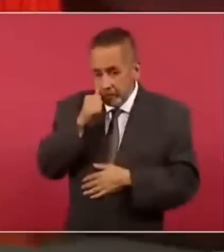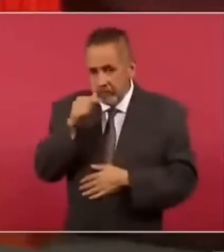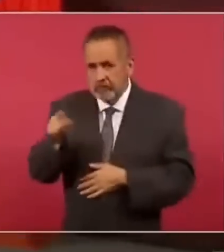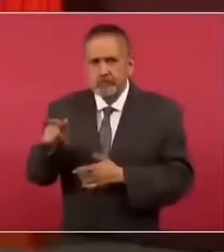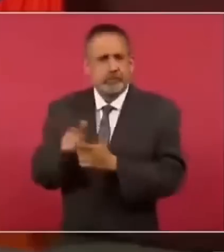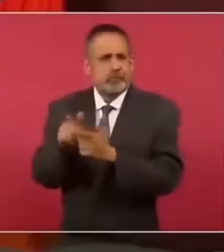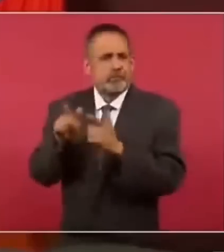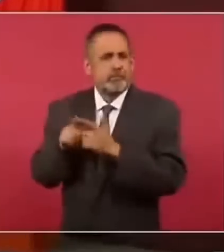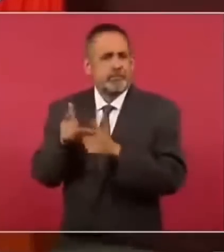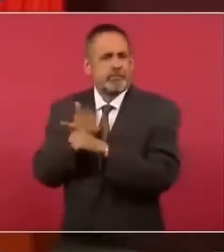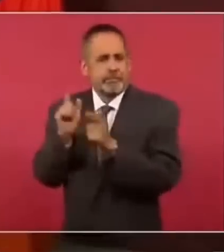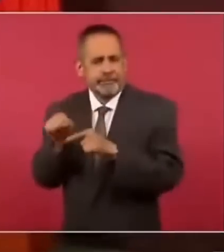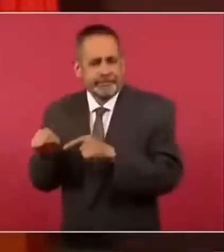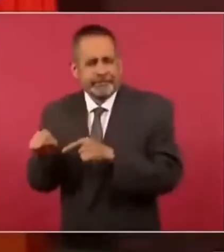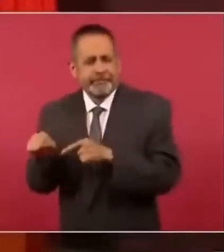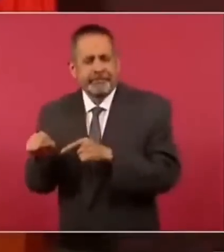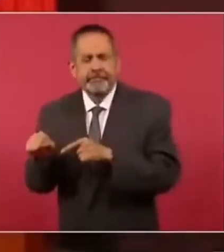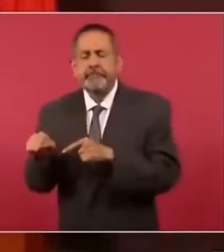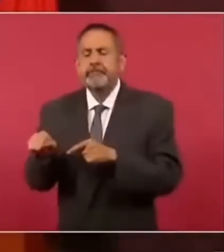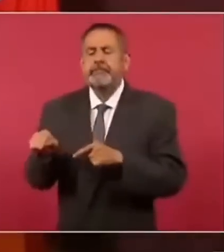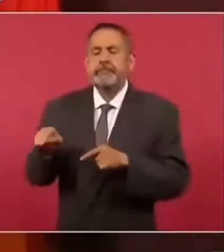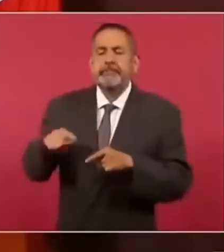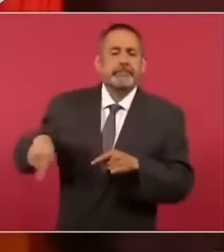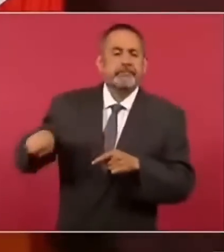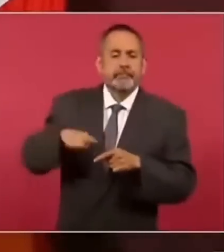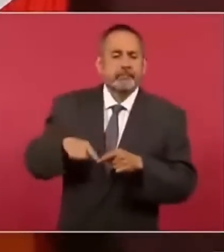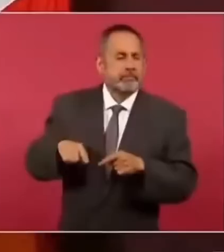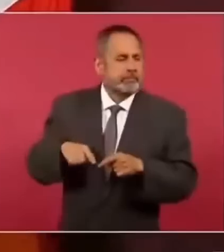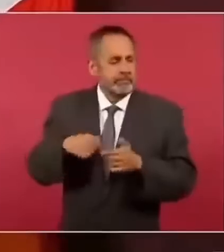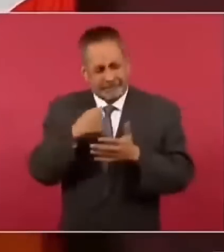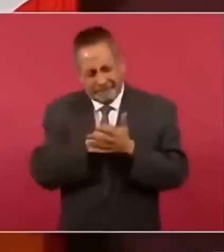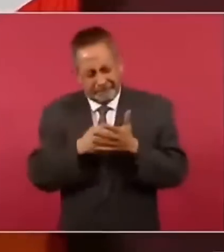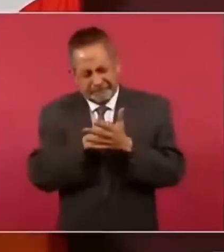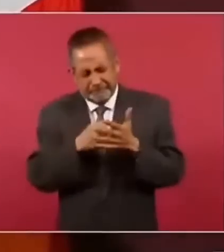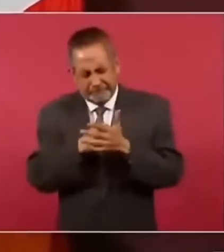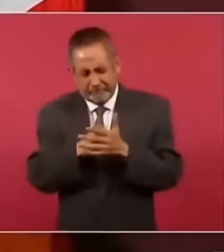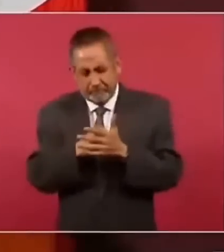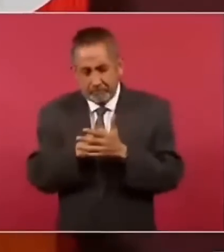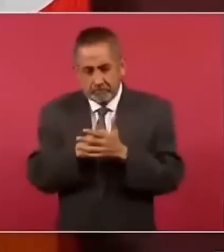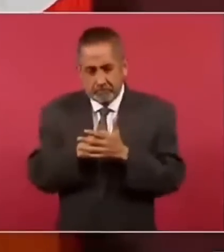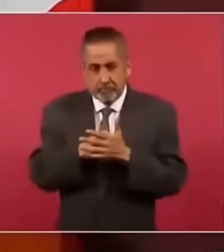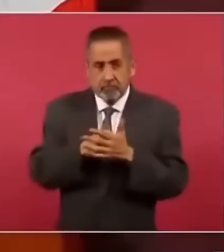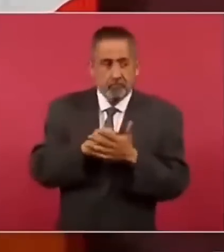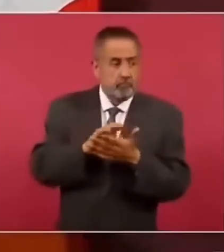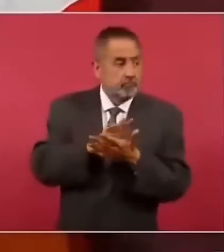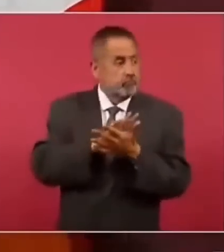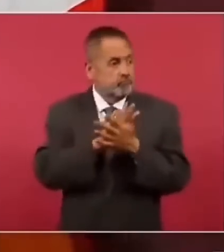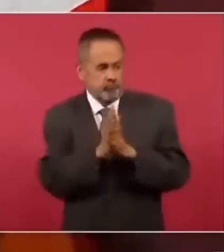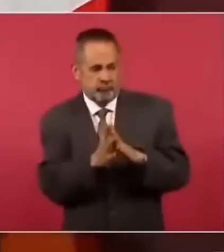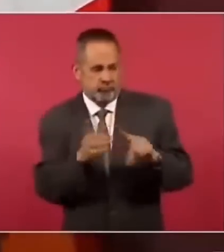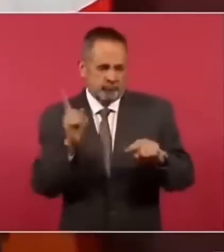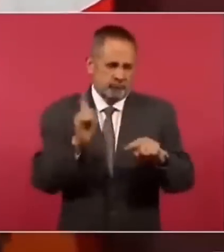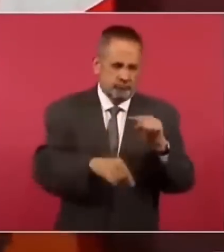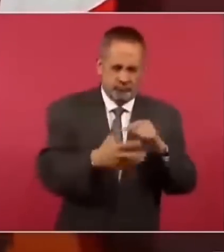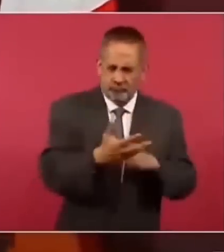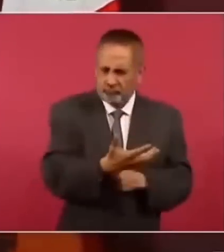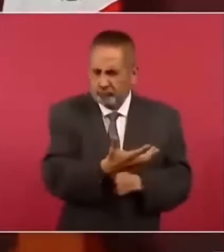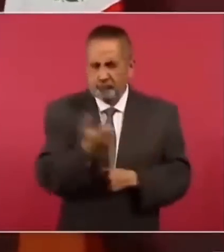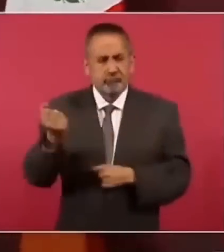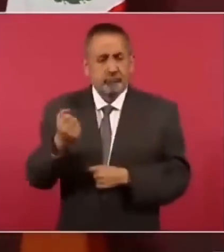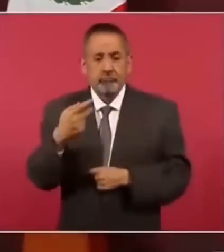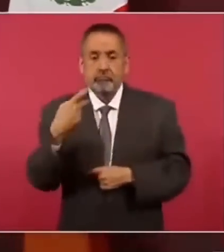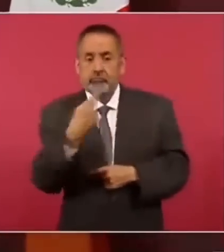los liberales llevan a cabo la nacionalización de los bienes del clero.